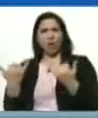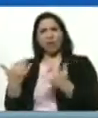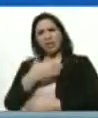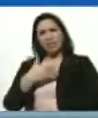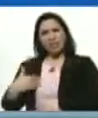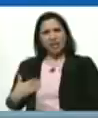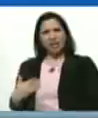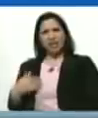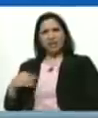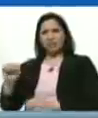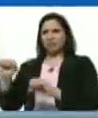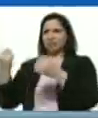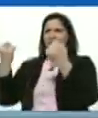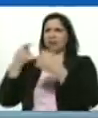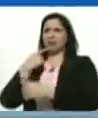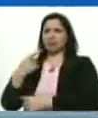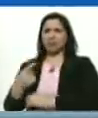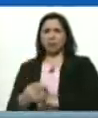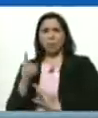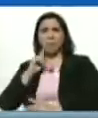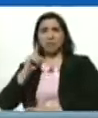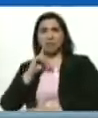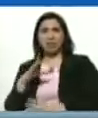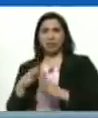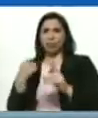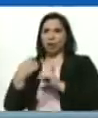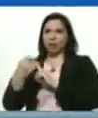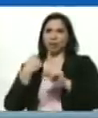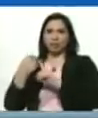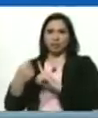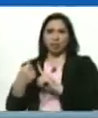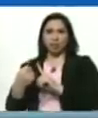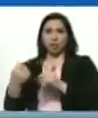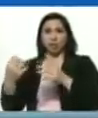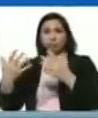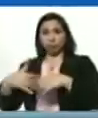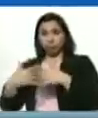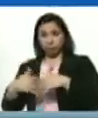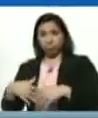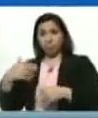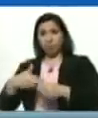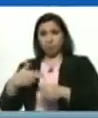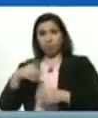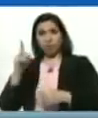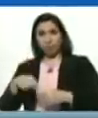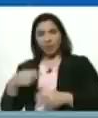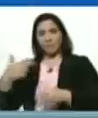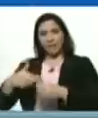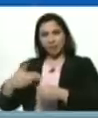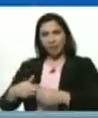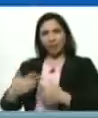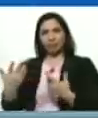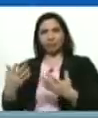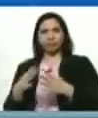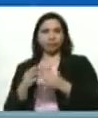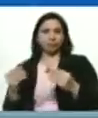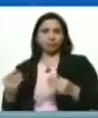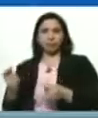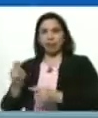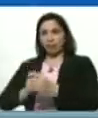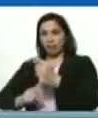negar toda la agresión a la industria petrolera al petróleo a la gasolina a las